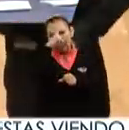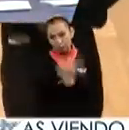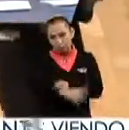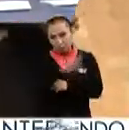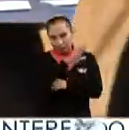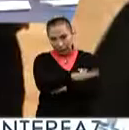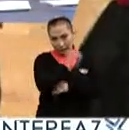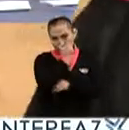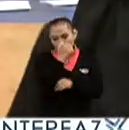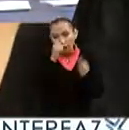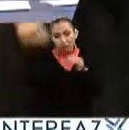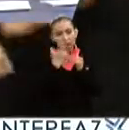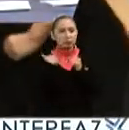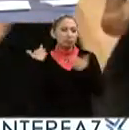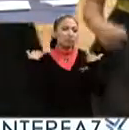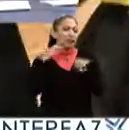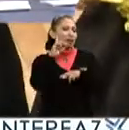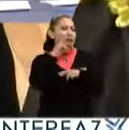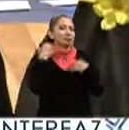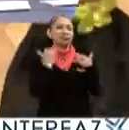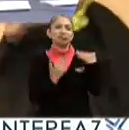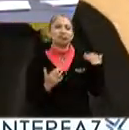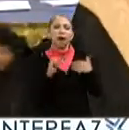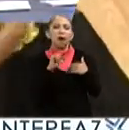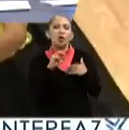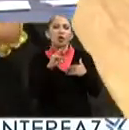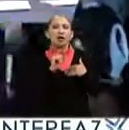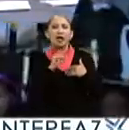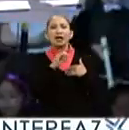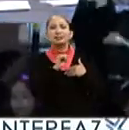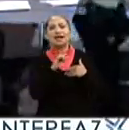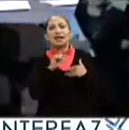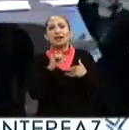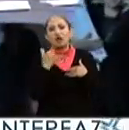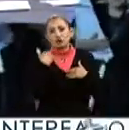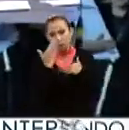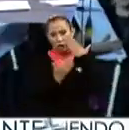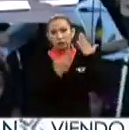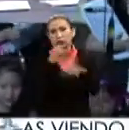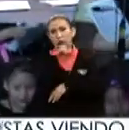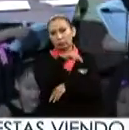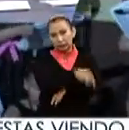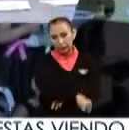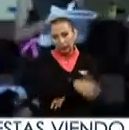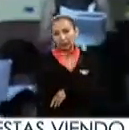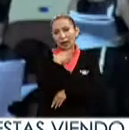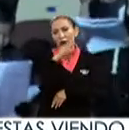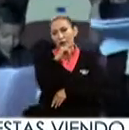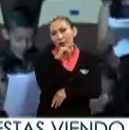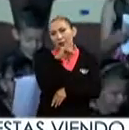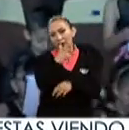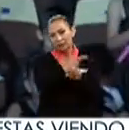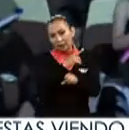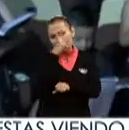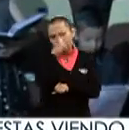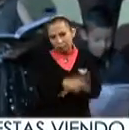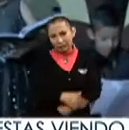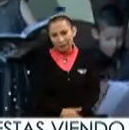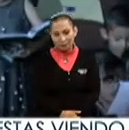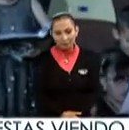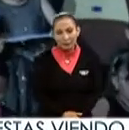Música con la gran maestra Aurora Cerratos. Hice mis estudios en el Conservatorio Nacional de